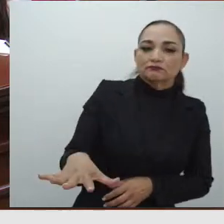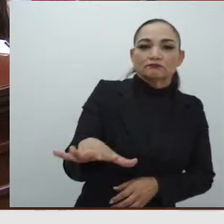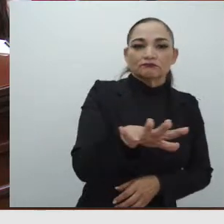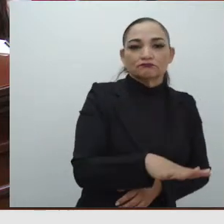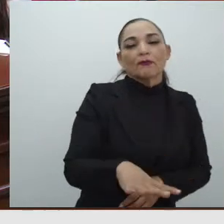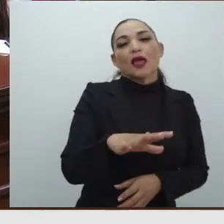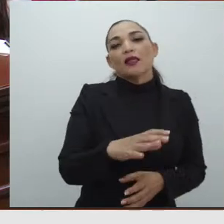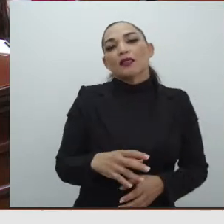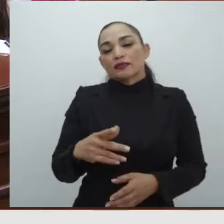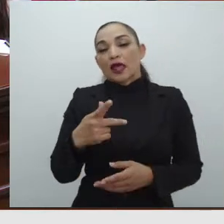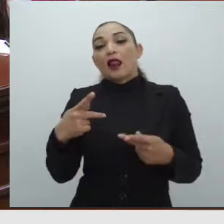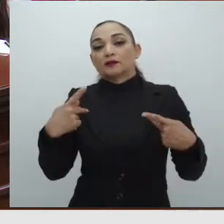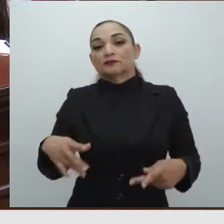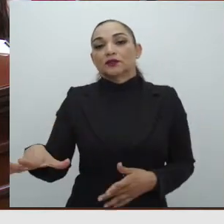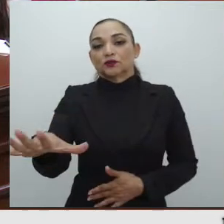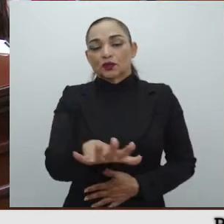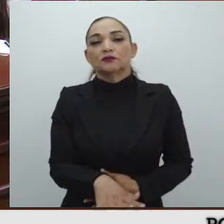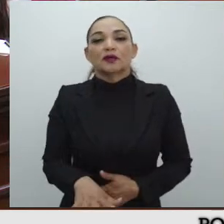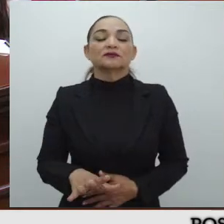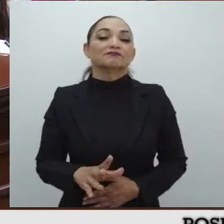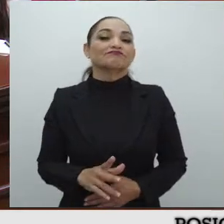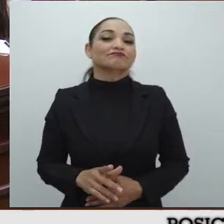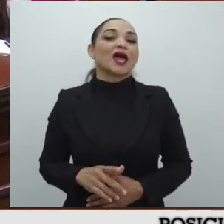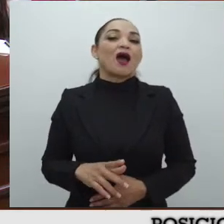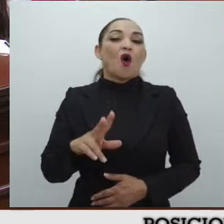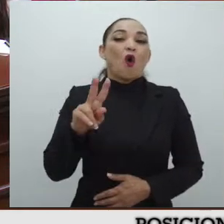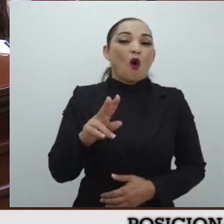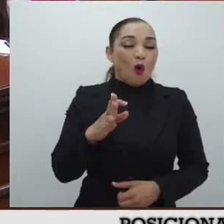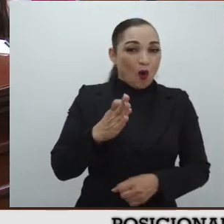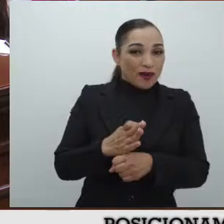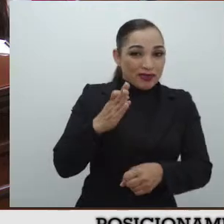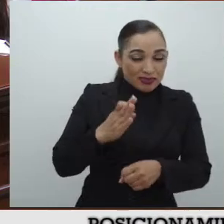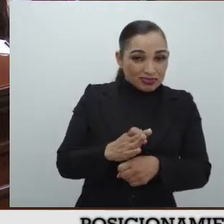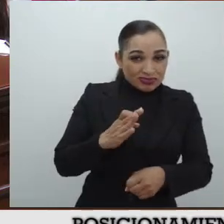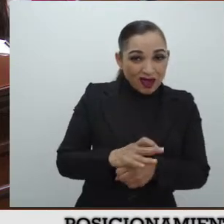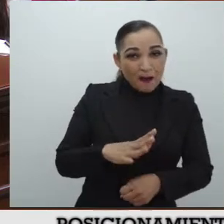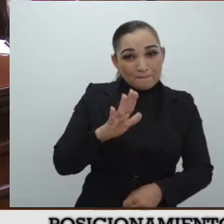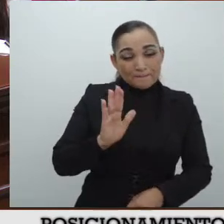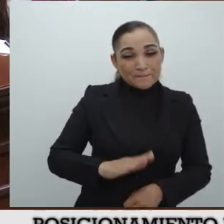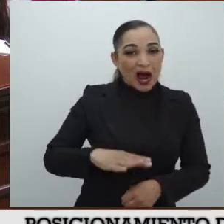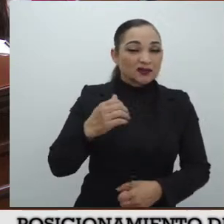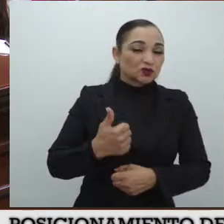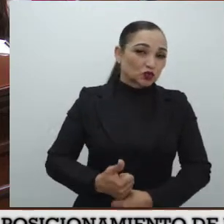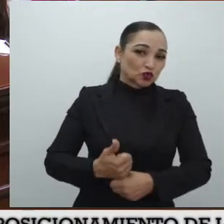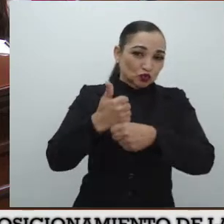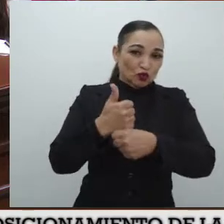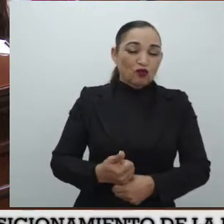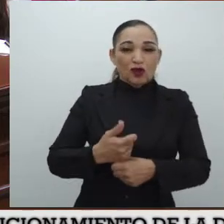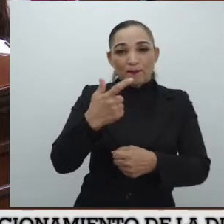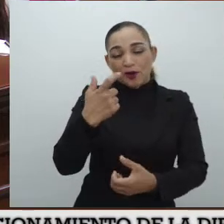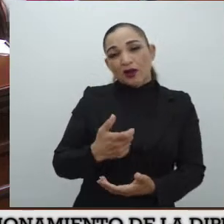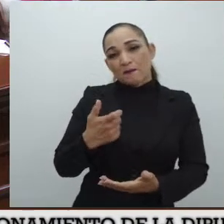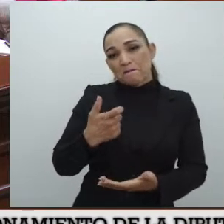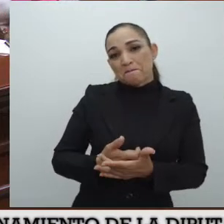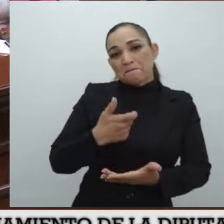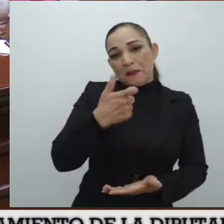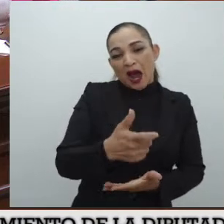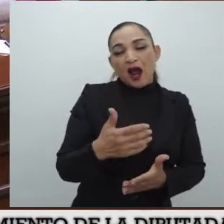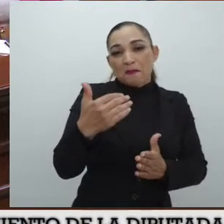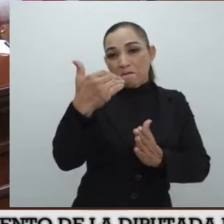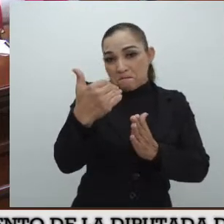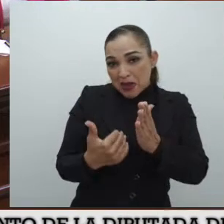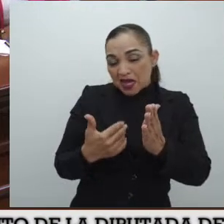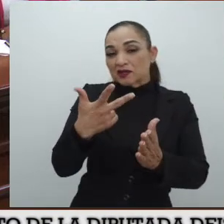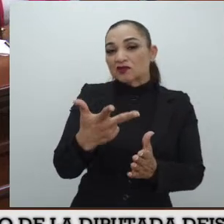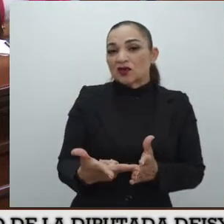más vulnerables, ya que viven en condiciones precarias, con ingresos bajos, que son víctimas de discriminación